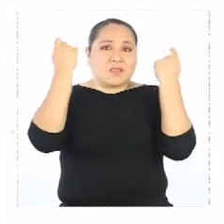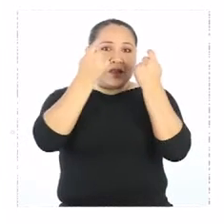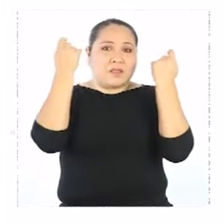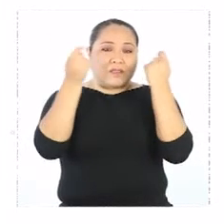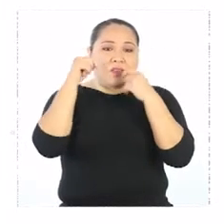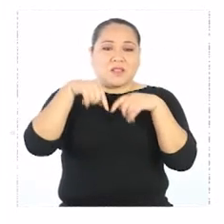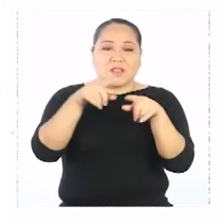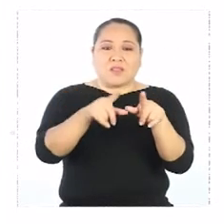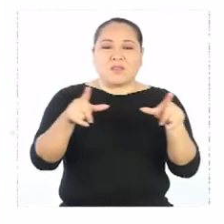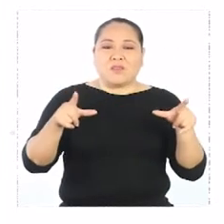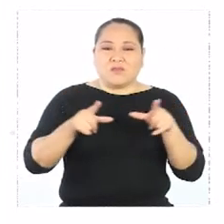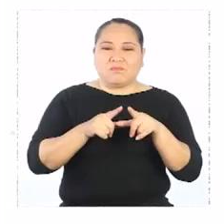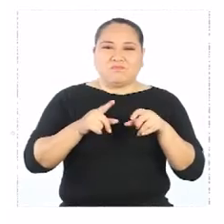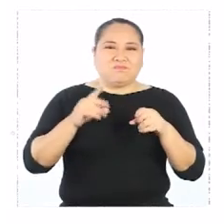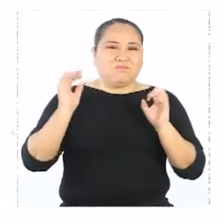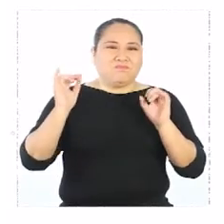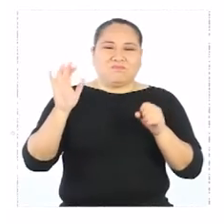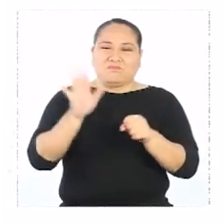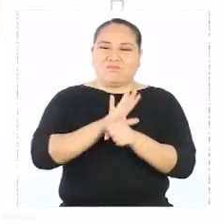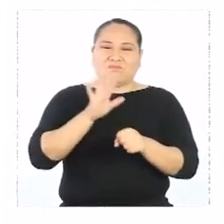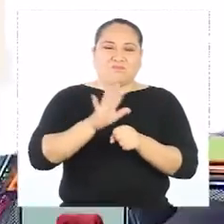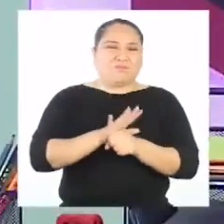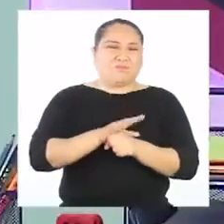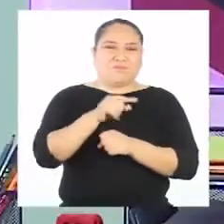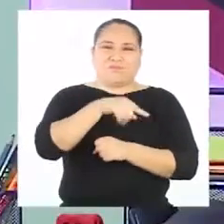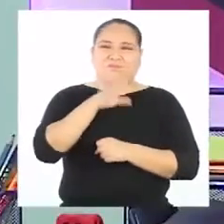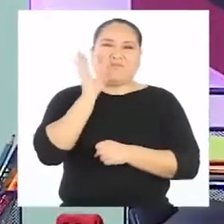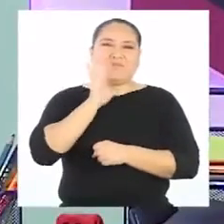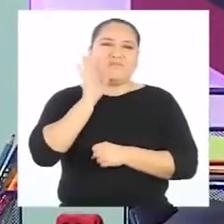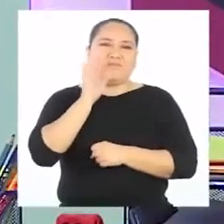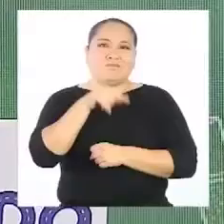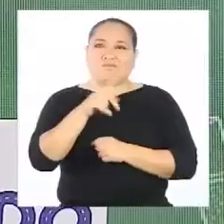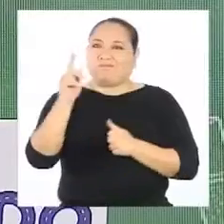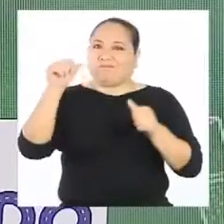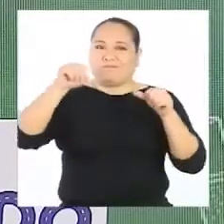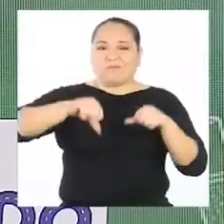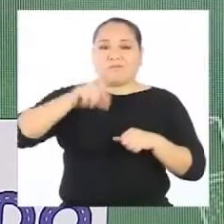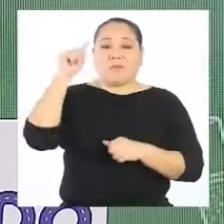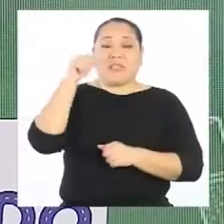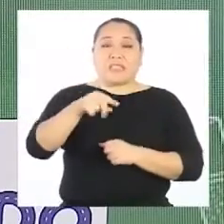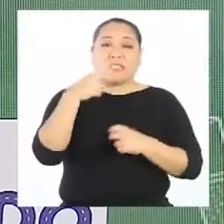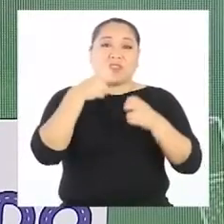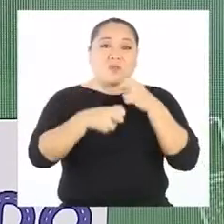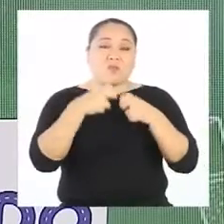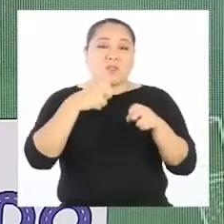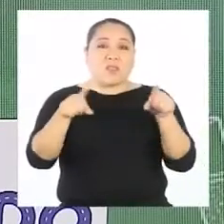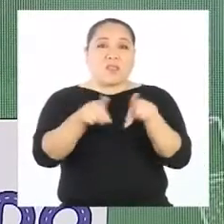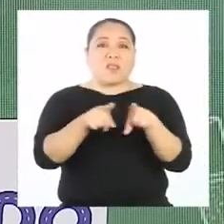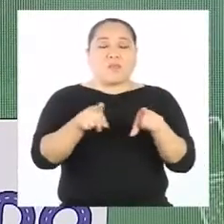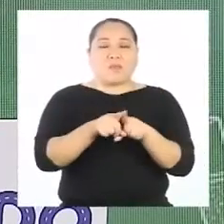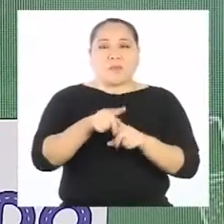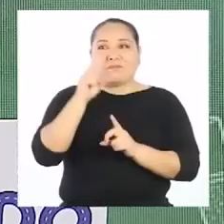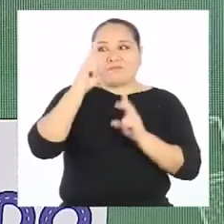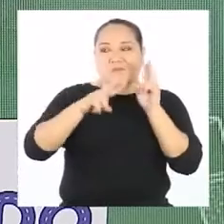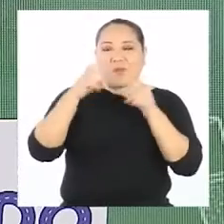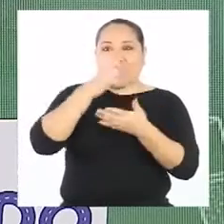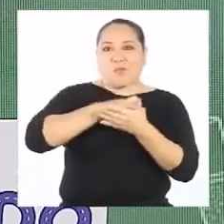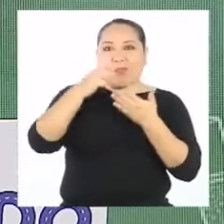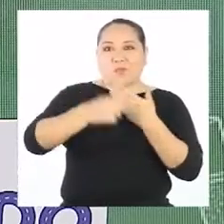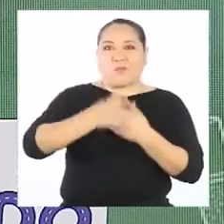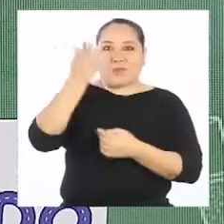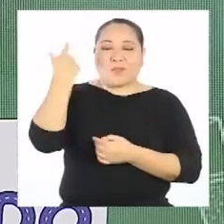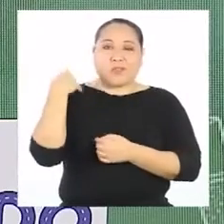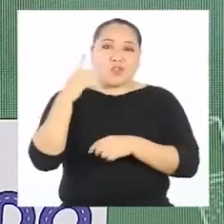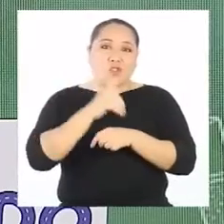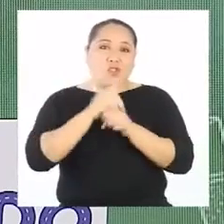Luego de la celebración, el lugar queda muy sucio y eso no está bien. Entiendo. Ese es un problema que también descubrimos